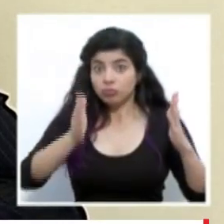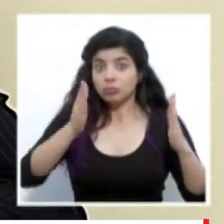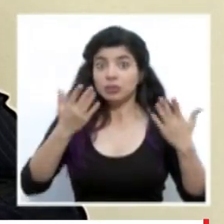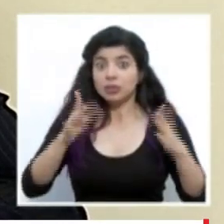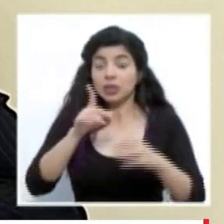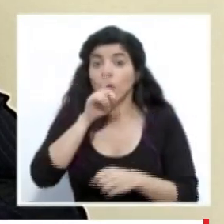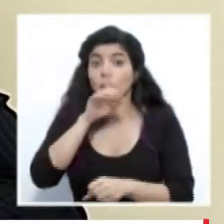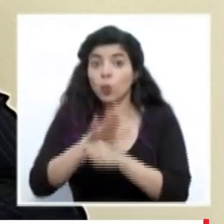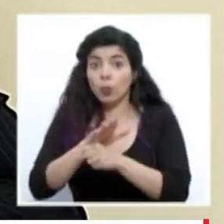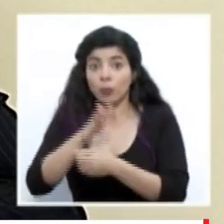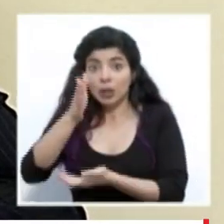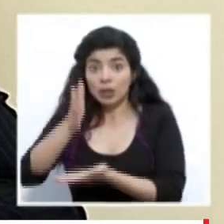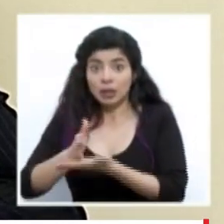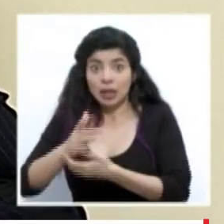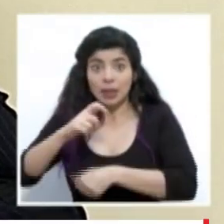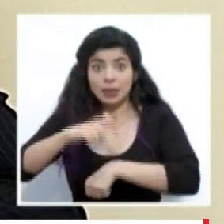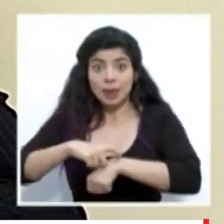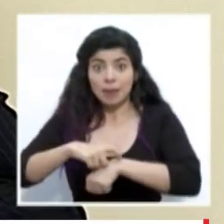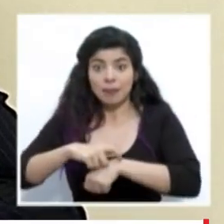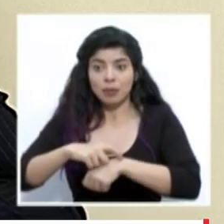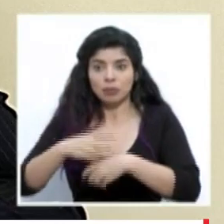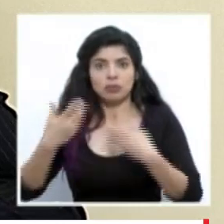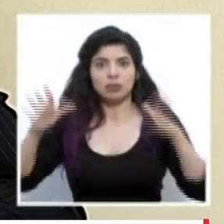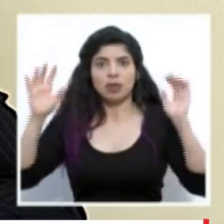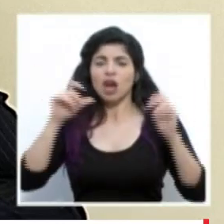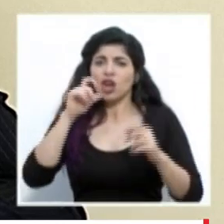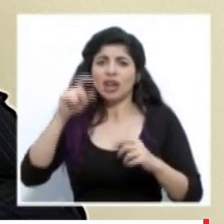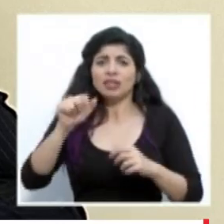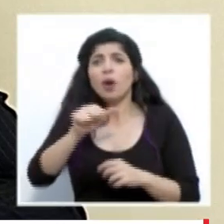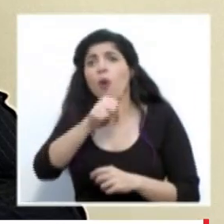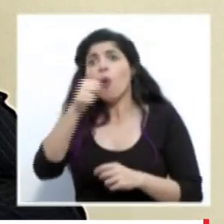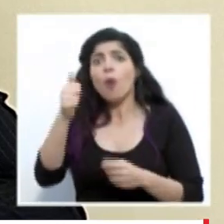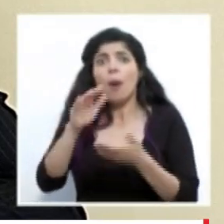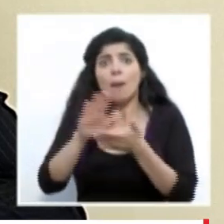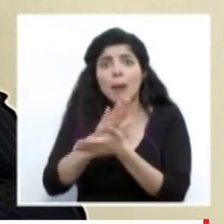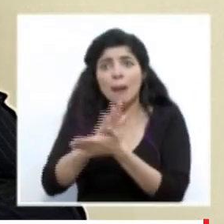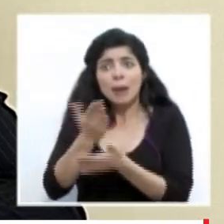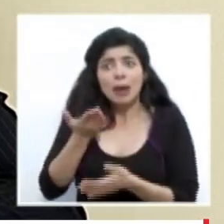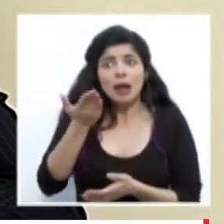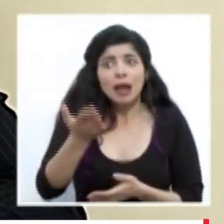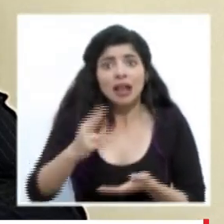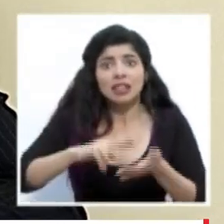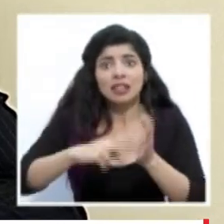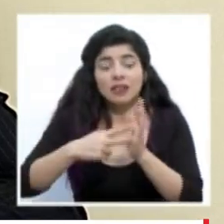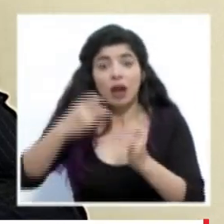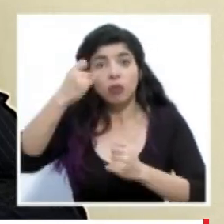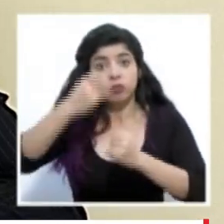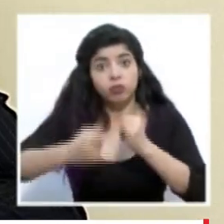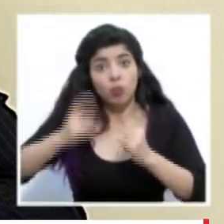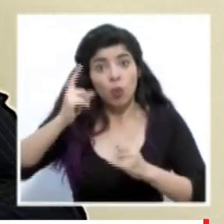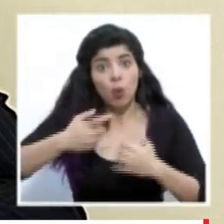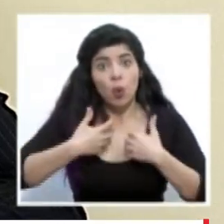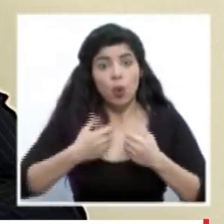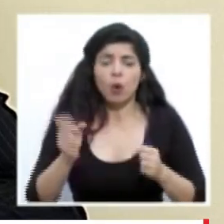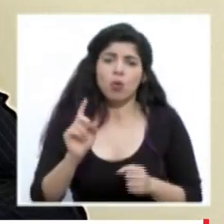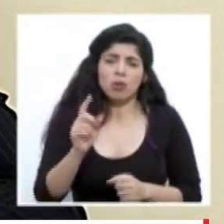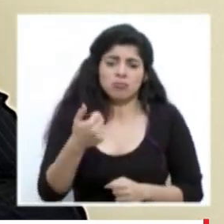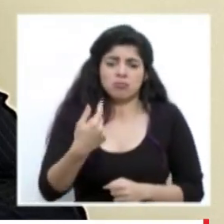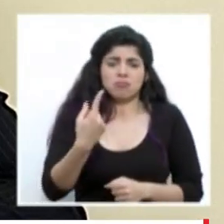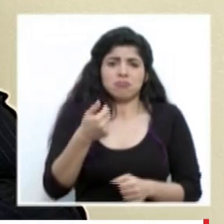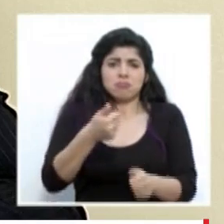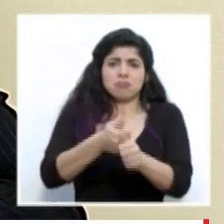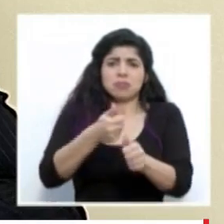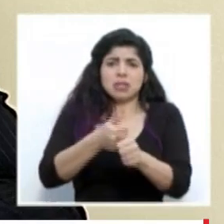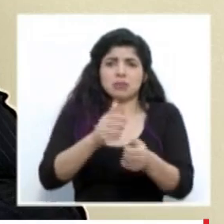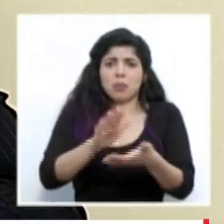ese periodo de la orden sanitaria, no tiene que haber un documento que diga que se levanta la orden sanitaria. Ya el mismo documento